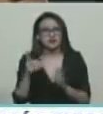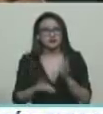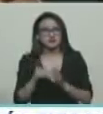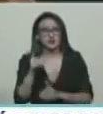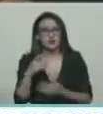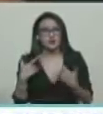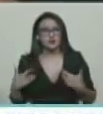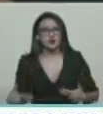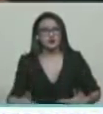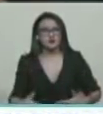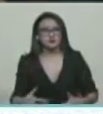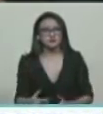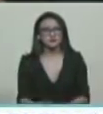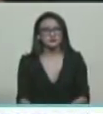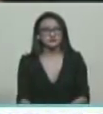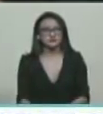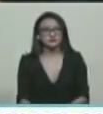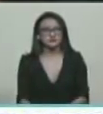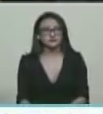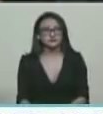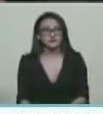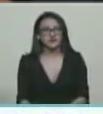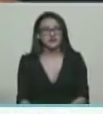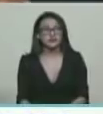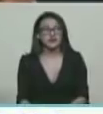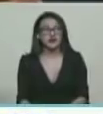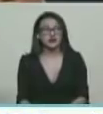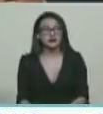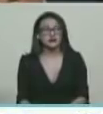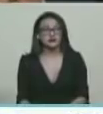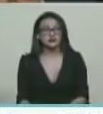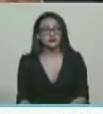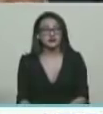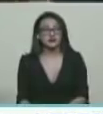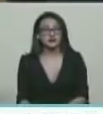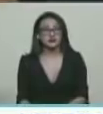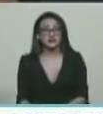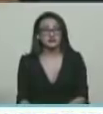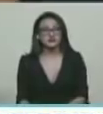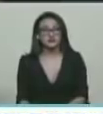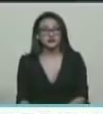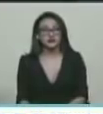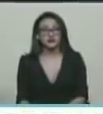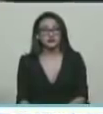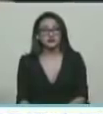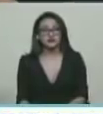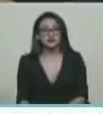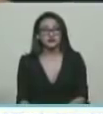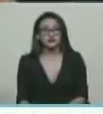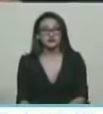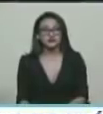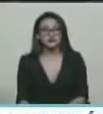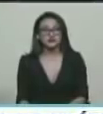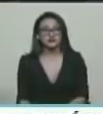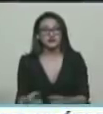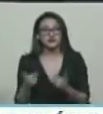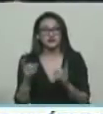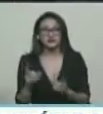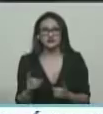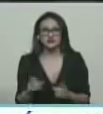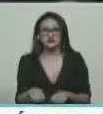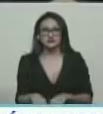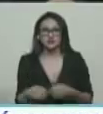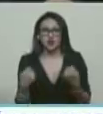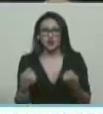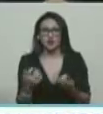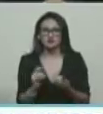humano de la región. Y decidieron atacarlo con una historia infinita cuando decidieron acabar con Irak. ¿En